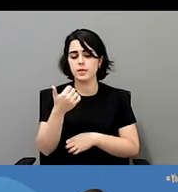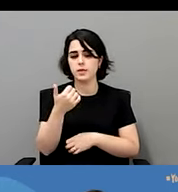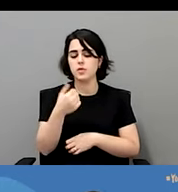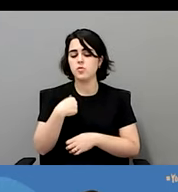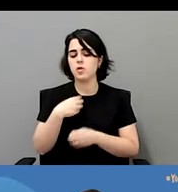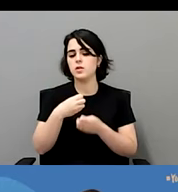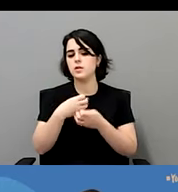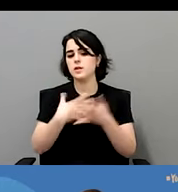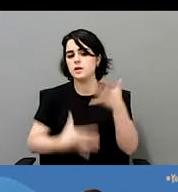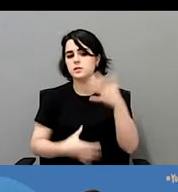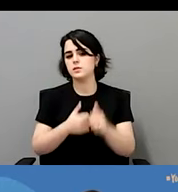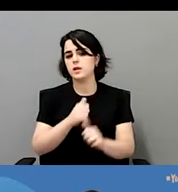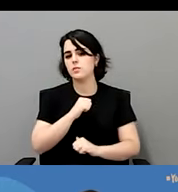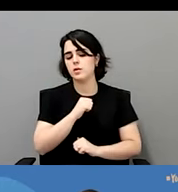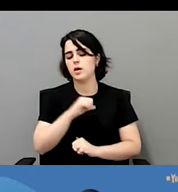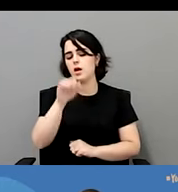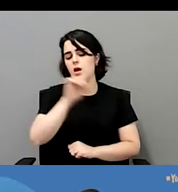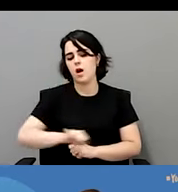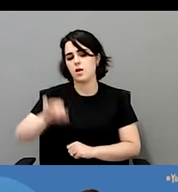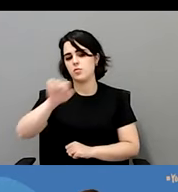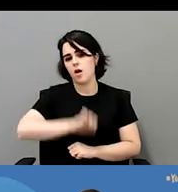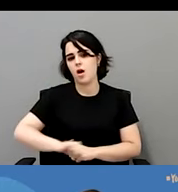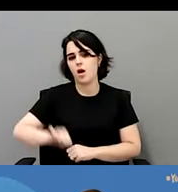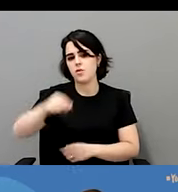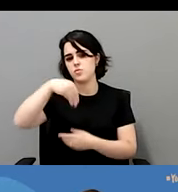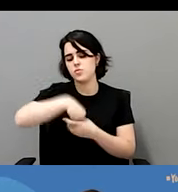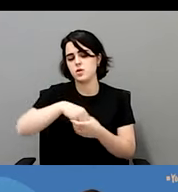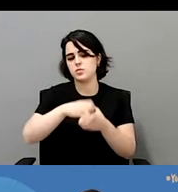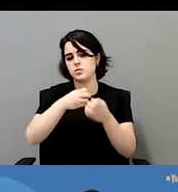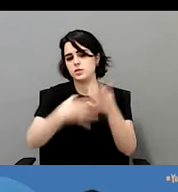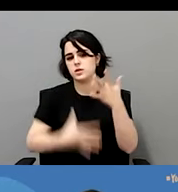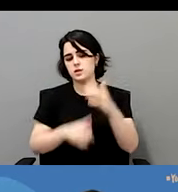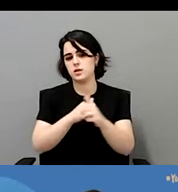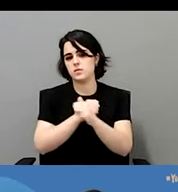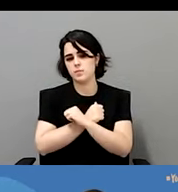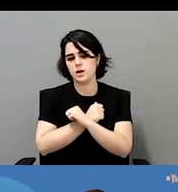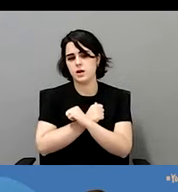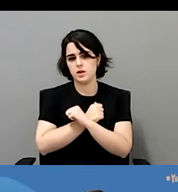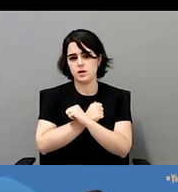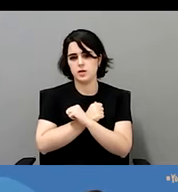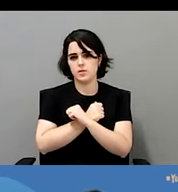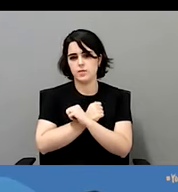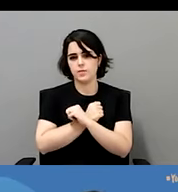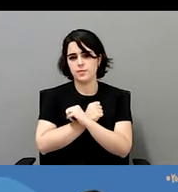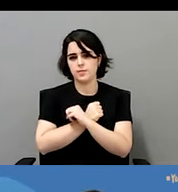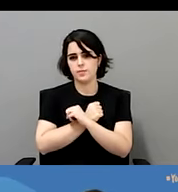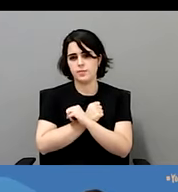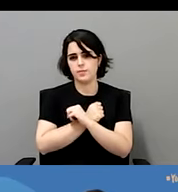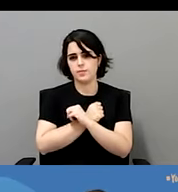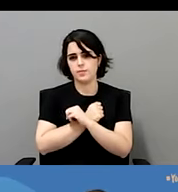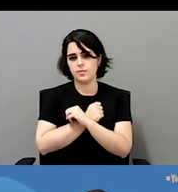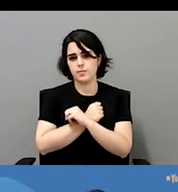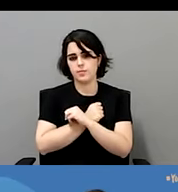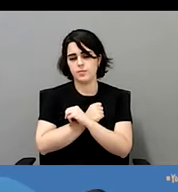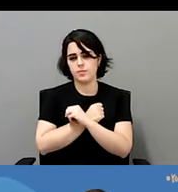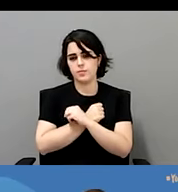muchísimos años a no ser que el presupuesto económico